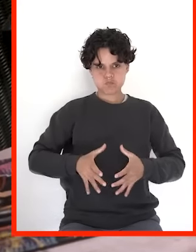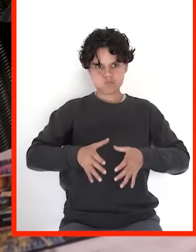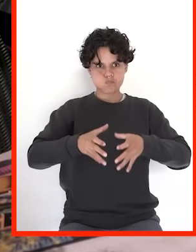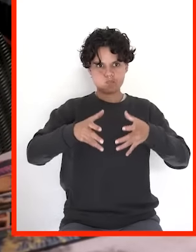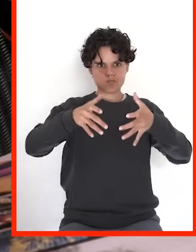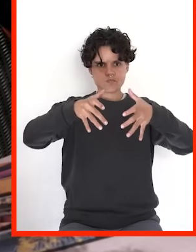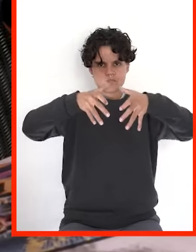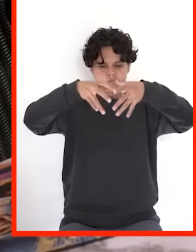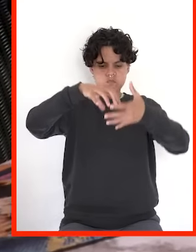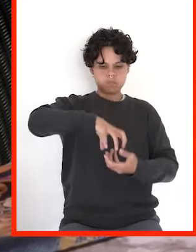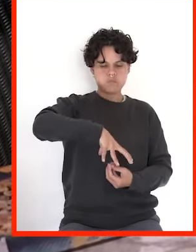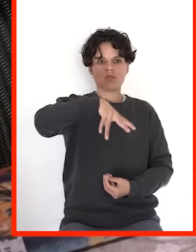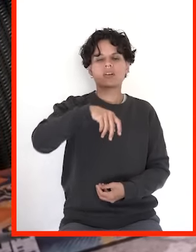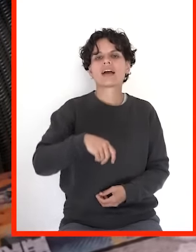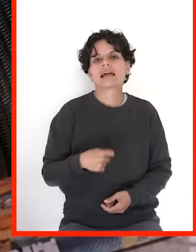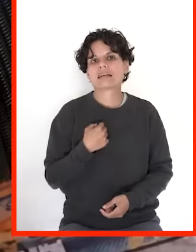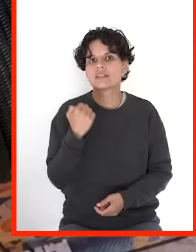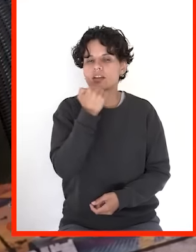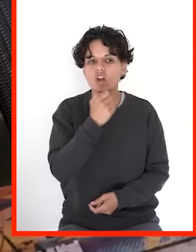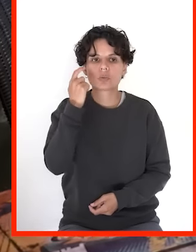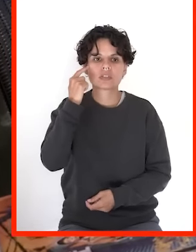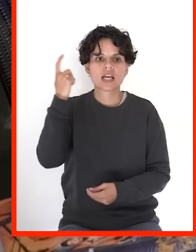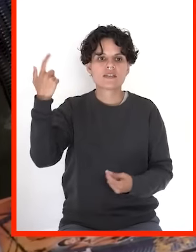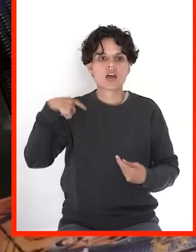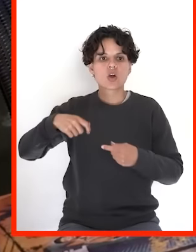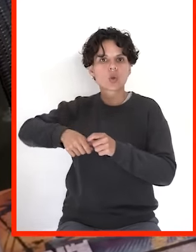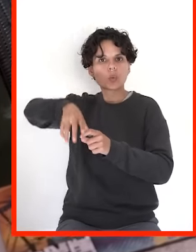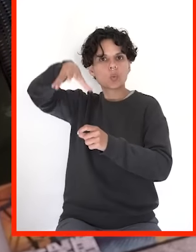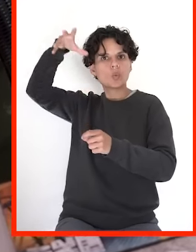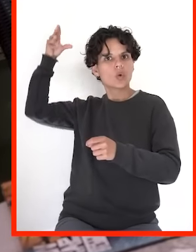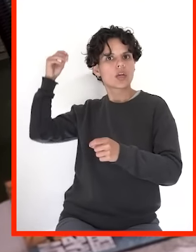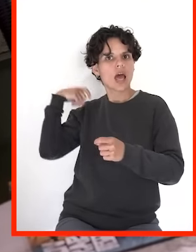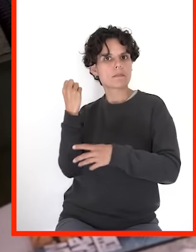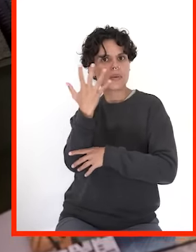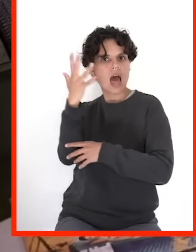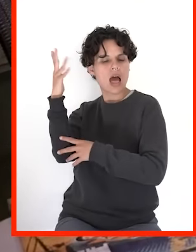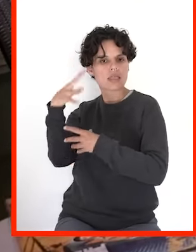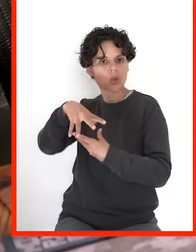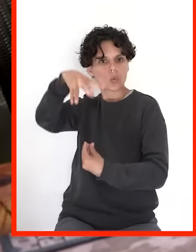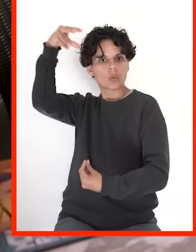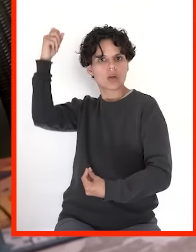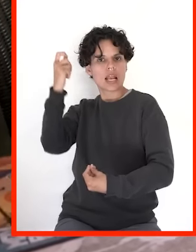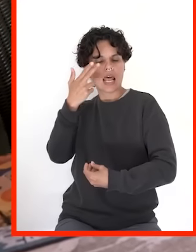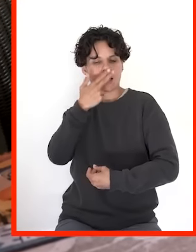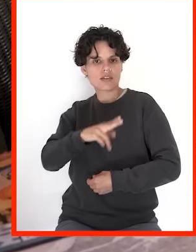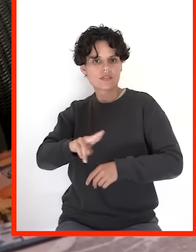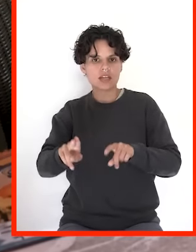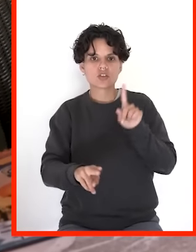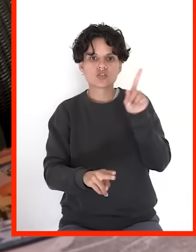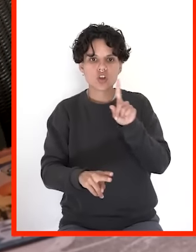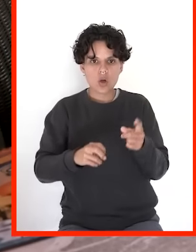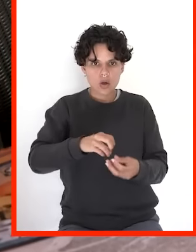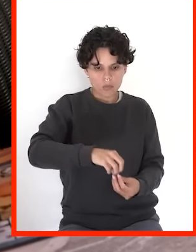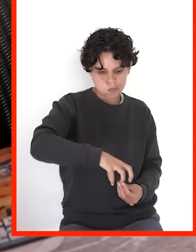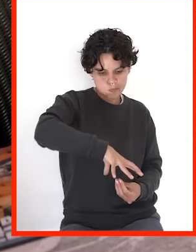llegado en el B16 Nissan y con una cola de zorro, me fui por otro lado. Llegó con un cogollo gigante, dijo, aquí